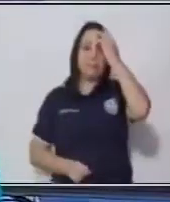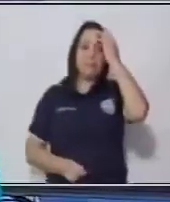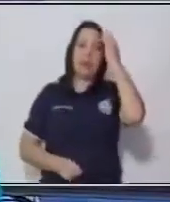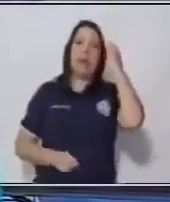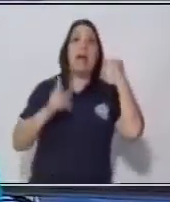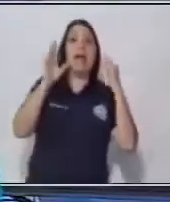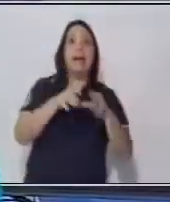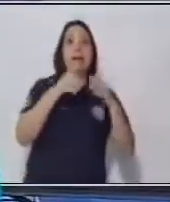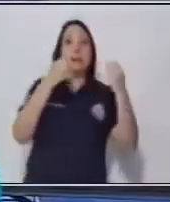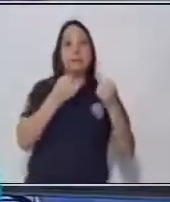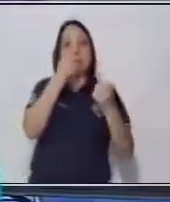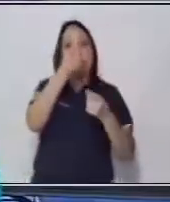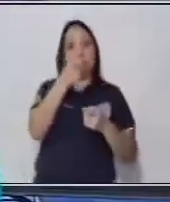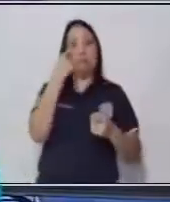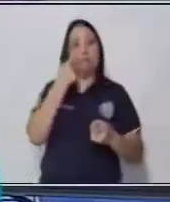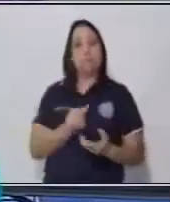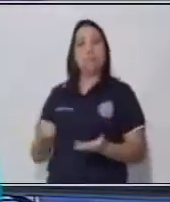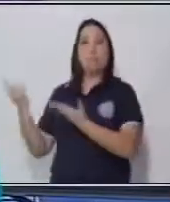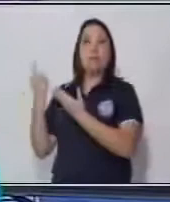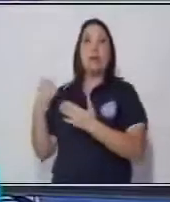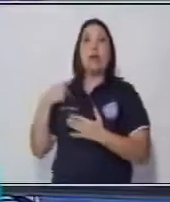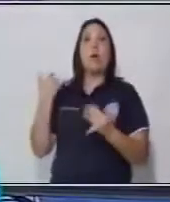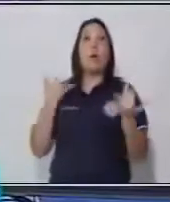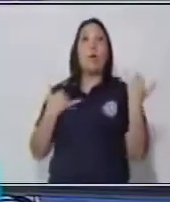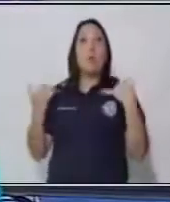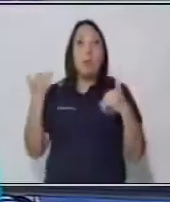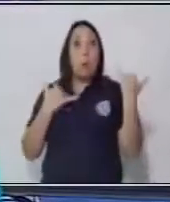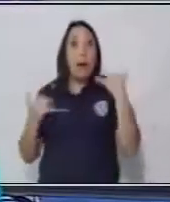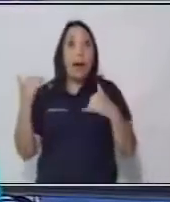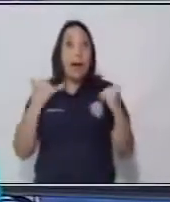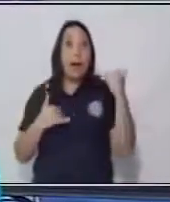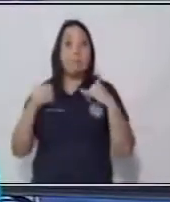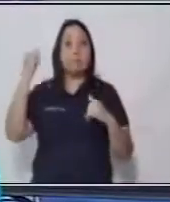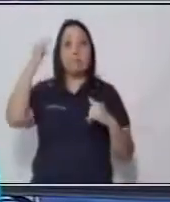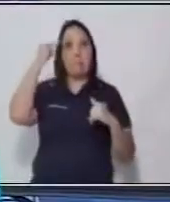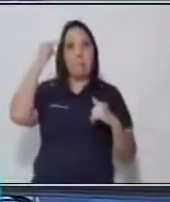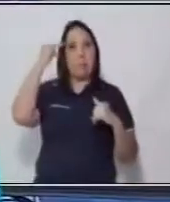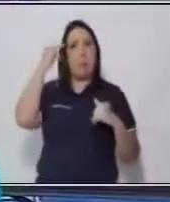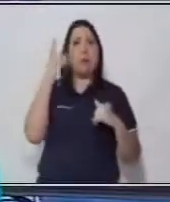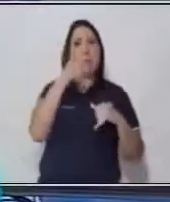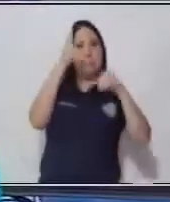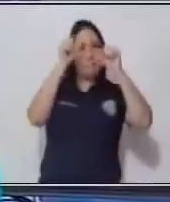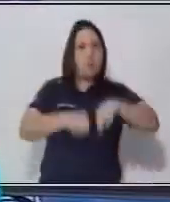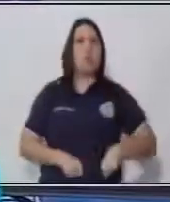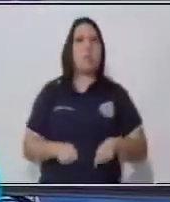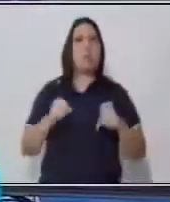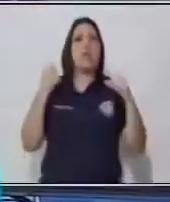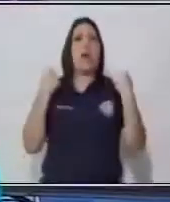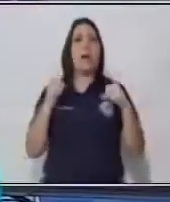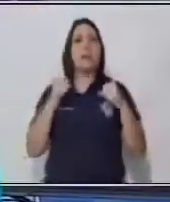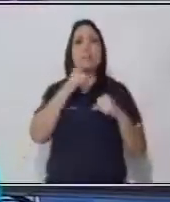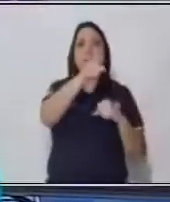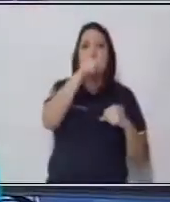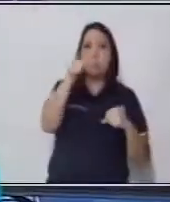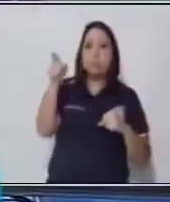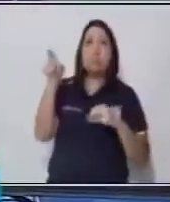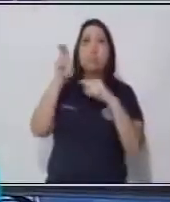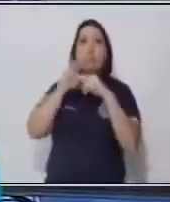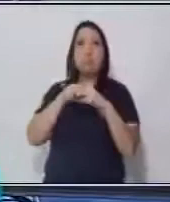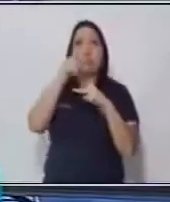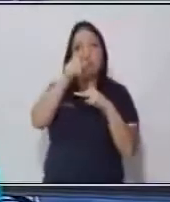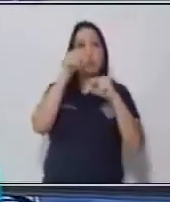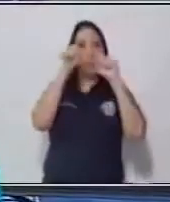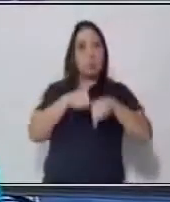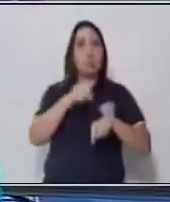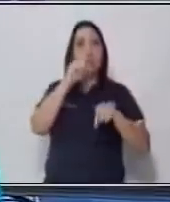aquí nosotros estamos jugando con esto y la verdad podemos hacerlo. Ahí donde usted se encuentra lo puede realizar